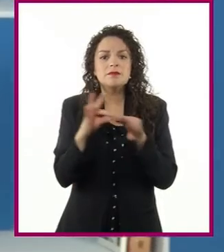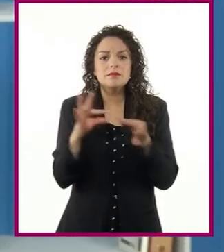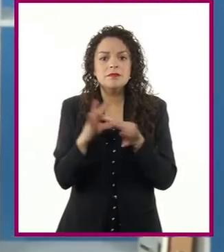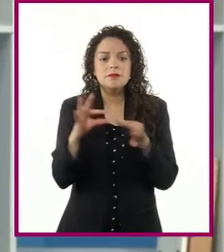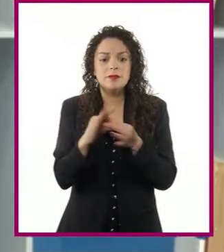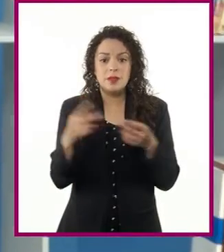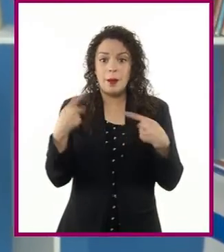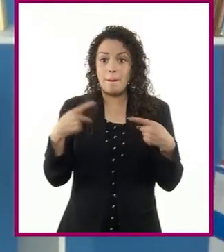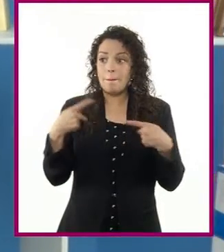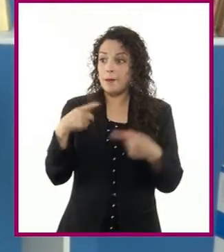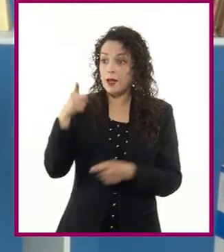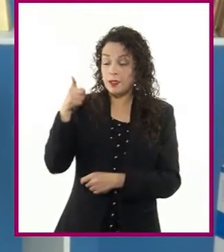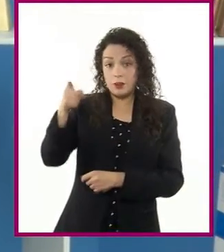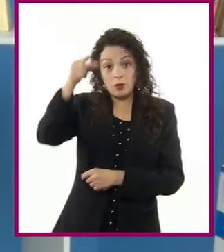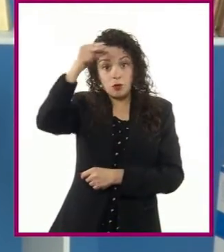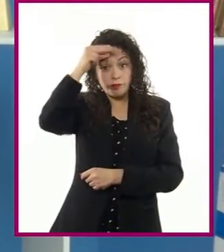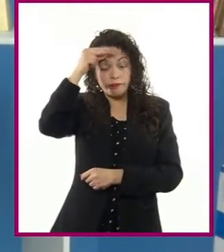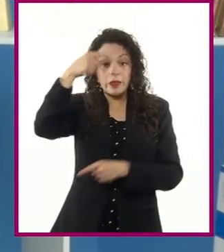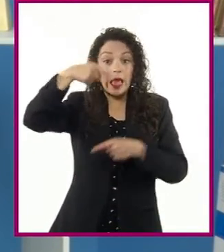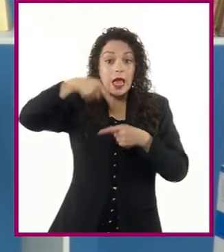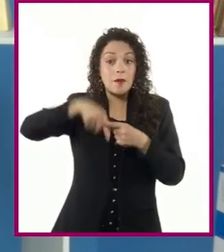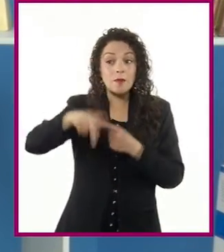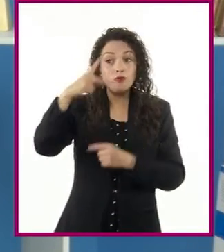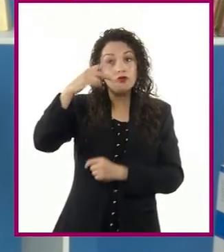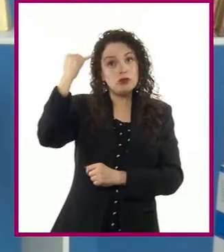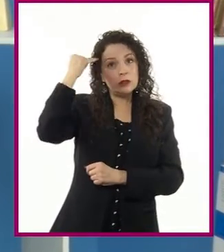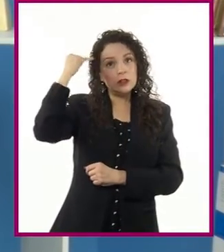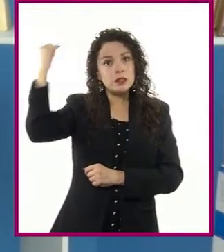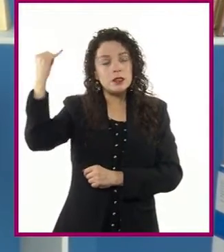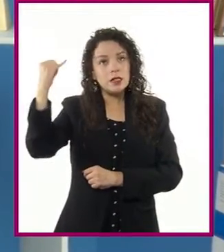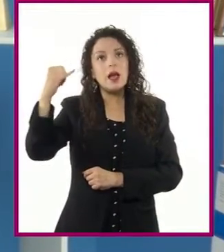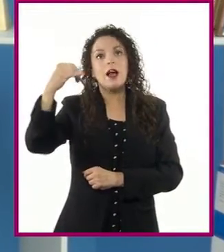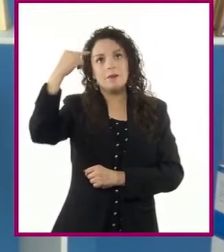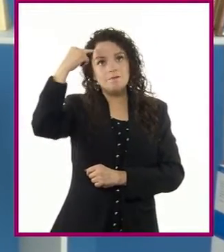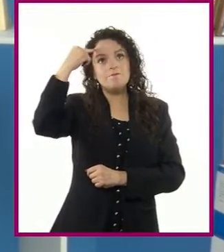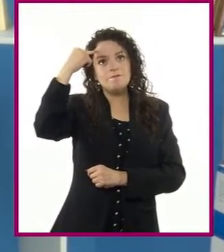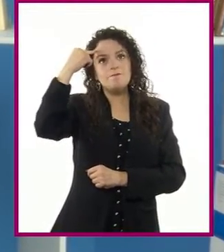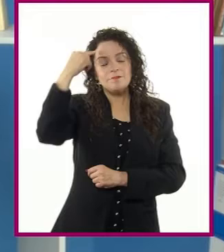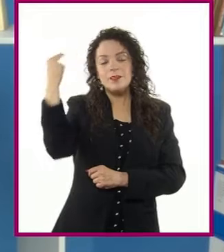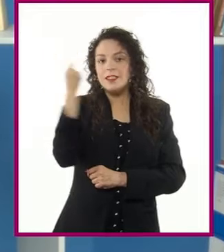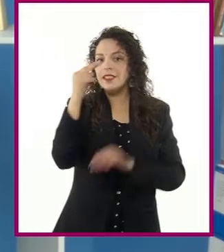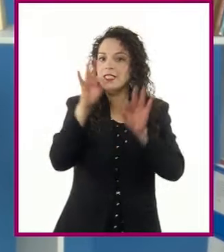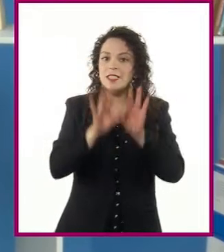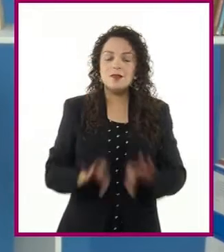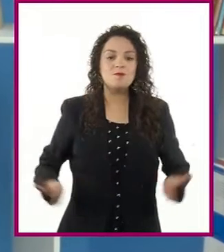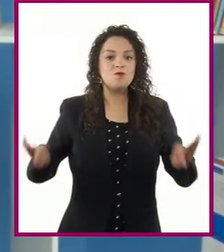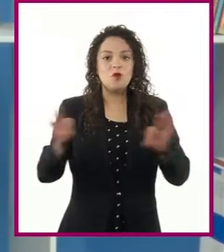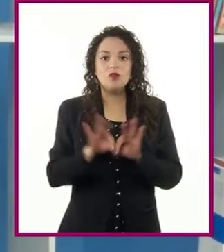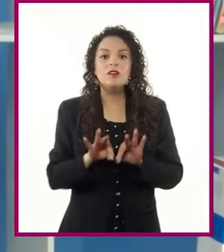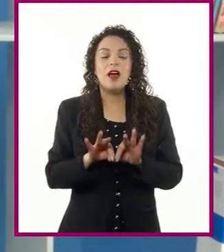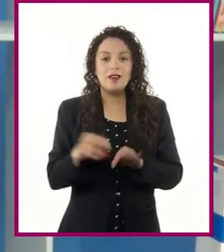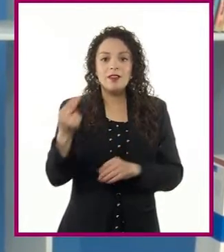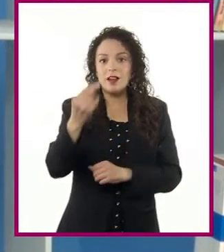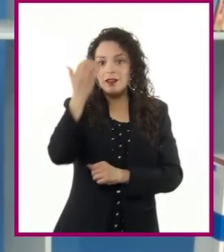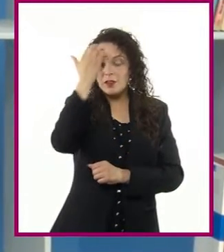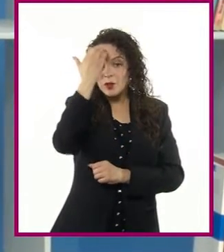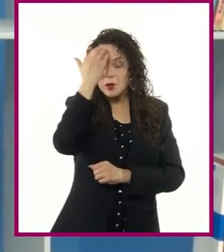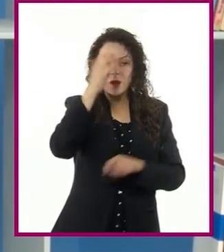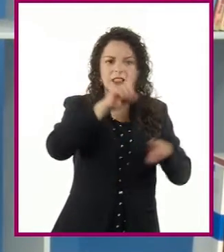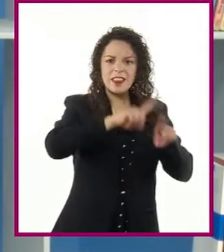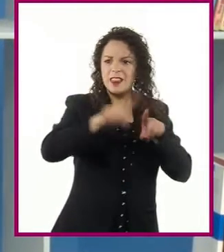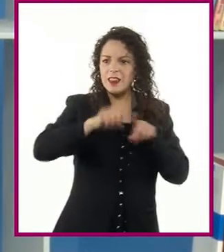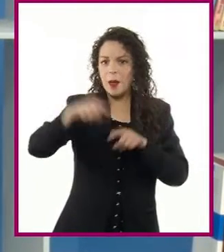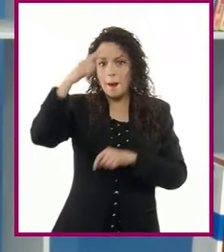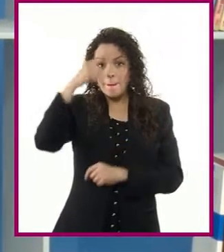ilustrados comenzaron a gestar entre sus ideas la importancia del conocimiento, como el arma que necesitaba la humanidad